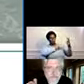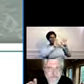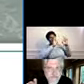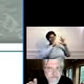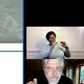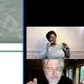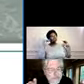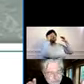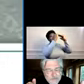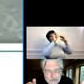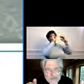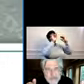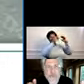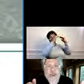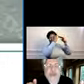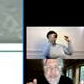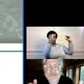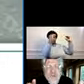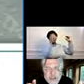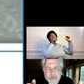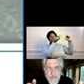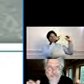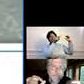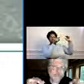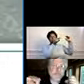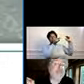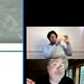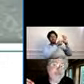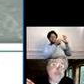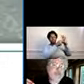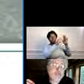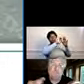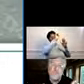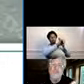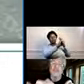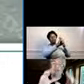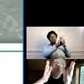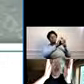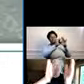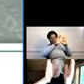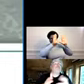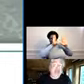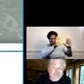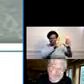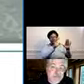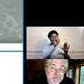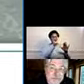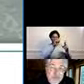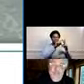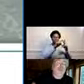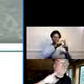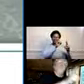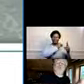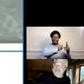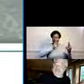trabajan a ese nivel, ellos pueden tener buenos resultados. Para personas con discapacidades. Va